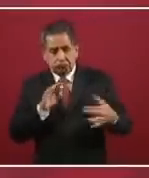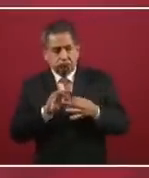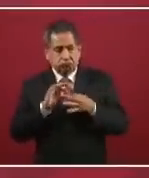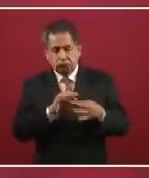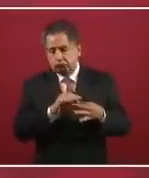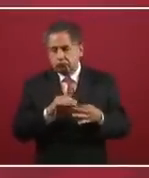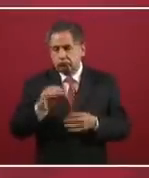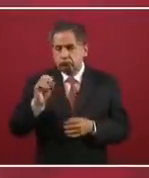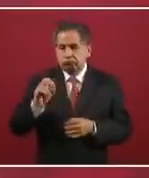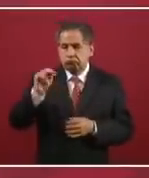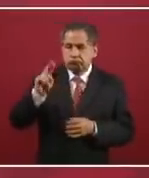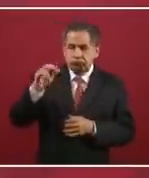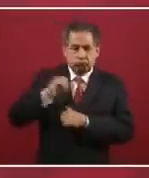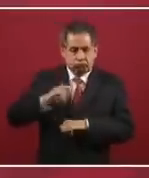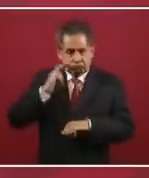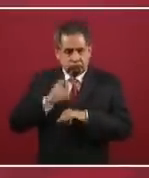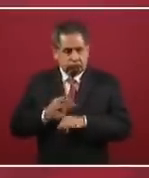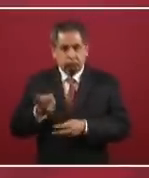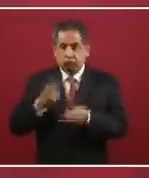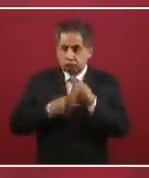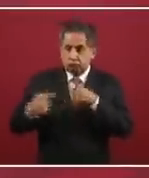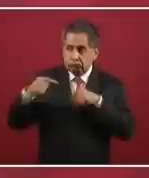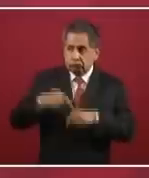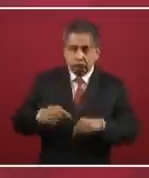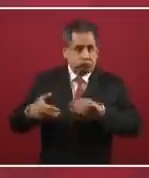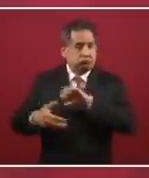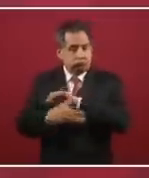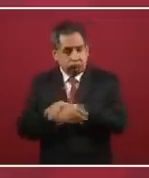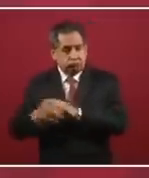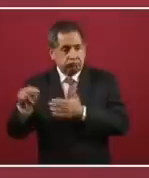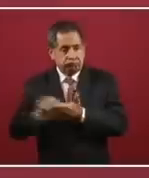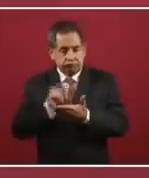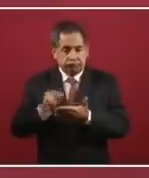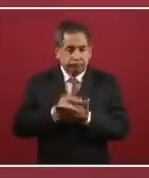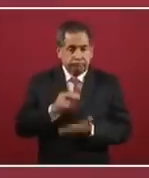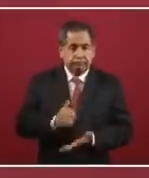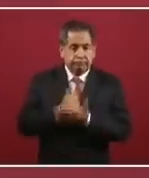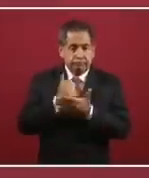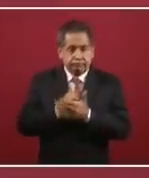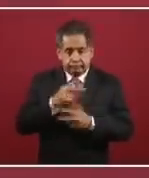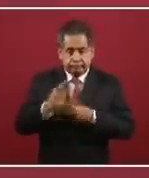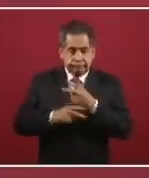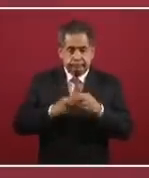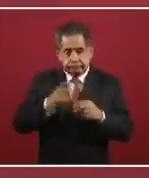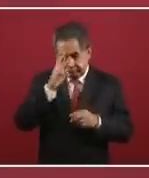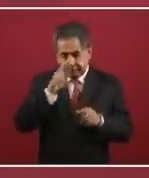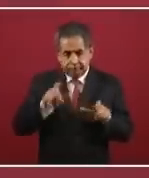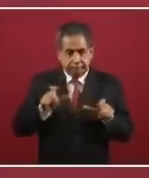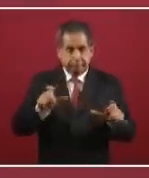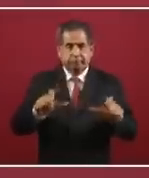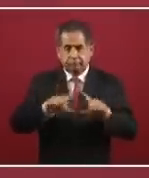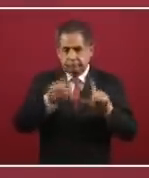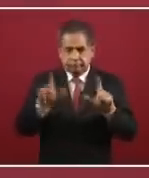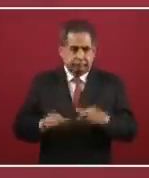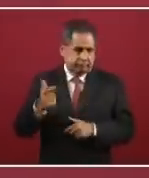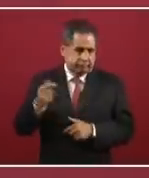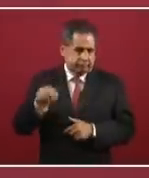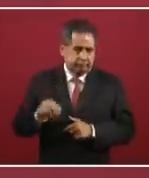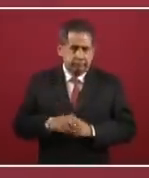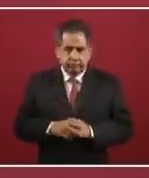oficina de la alta comisionada. Aquí mismo estuvo firmando un convenio que nos va a ayudar mucho respecto a la Guardia Nacional. Y